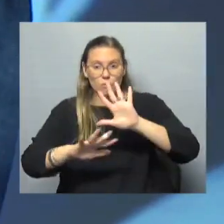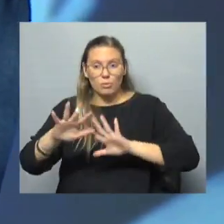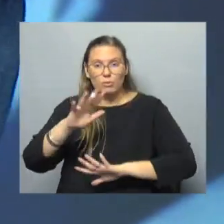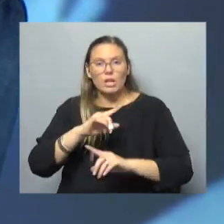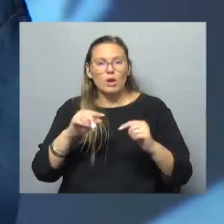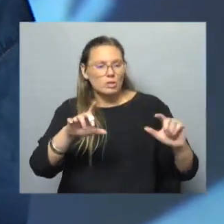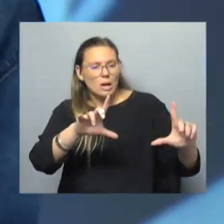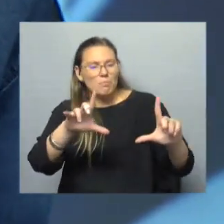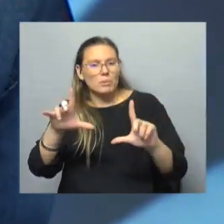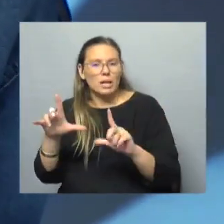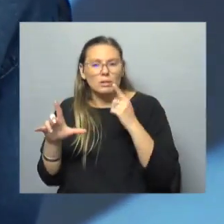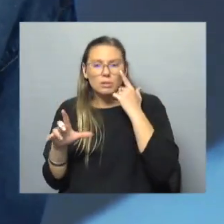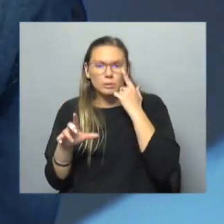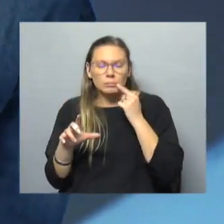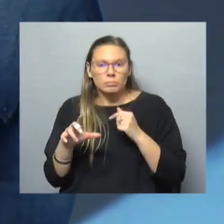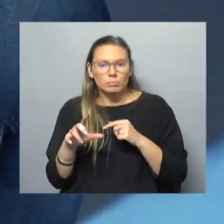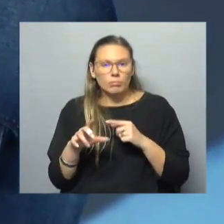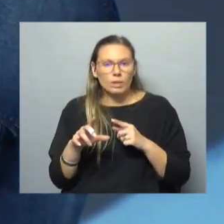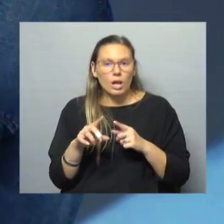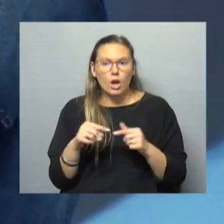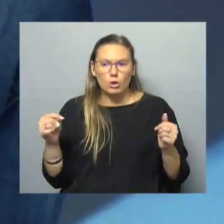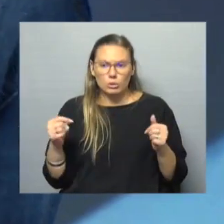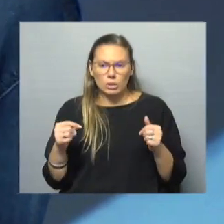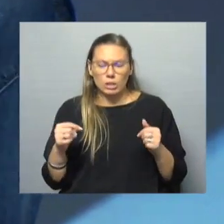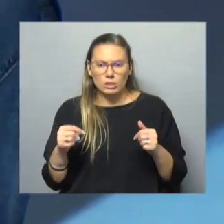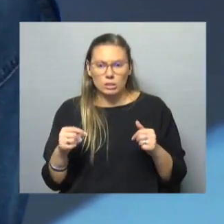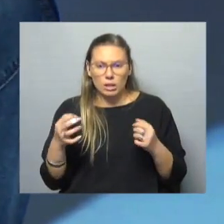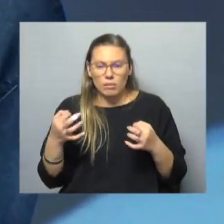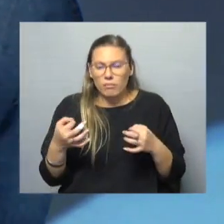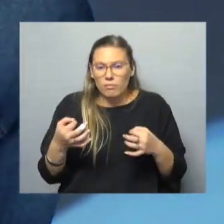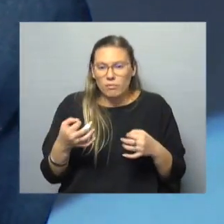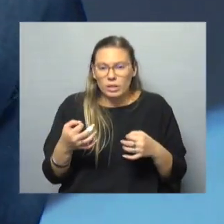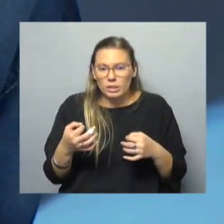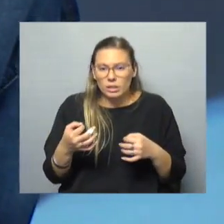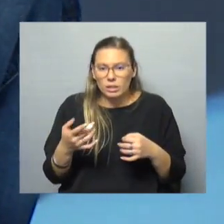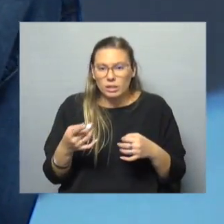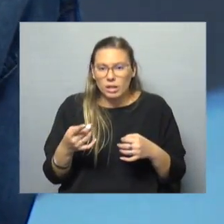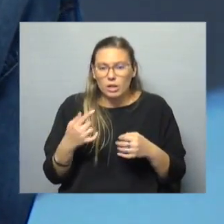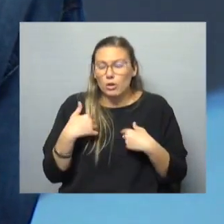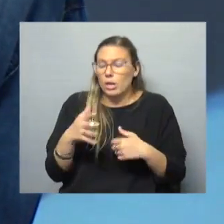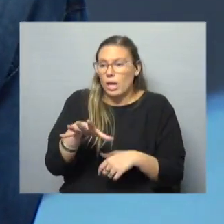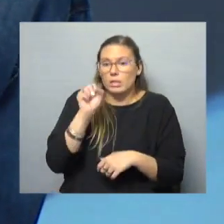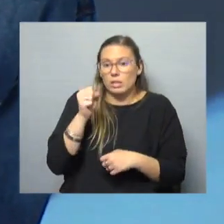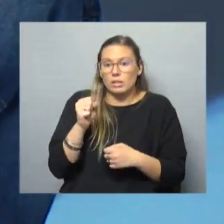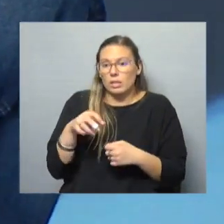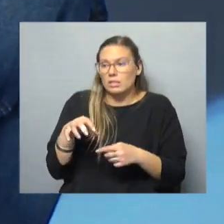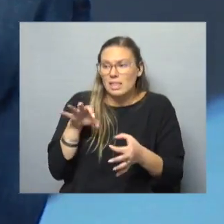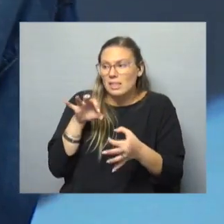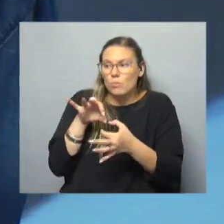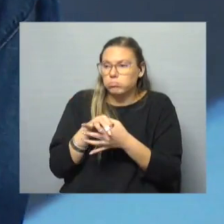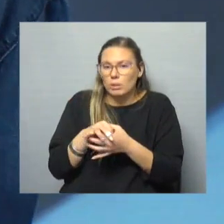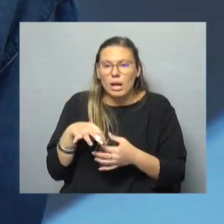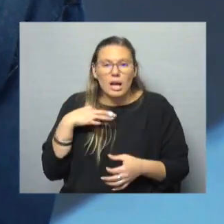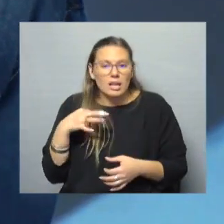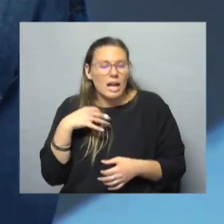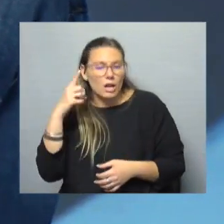que estás percibiendo cosas que en realidad los descodificás a tus vivencias, ¿no? Es un